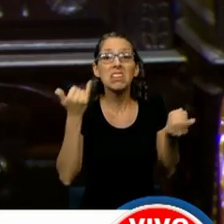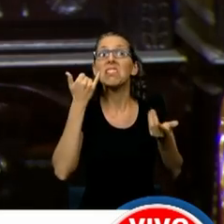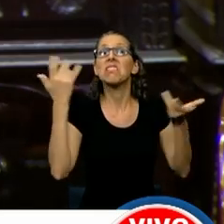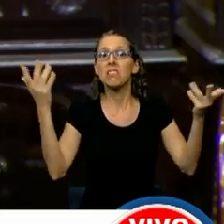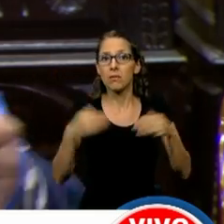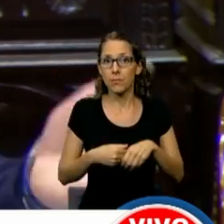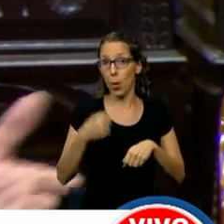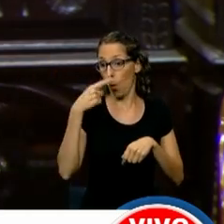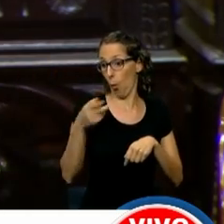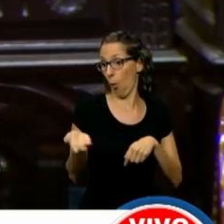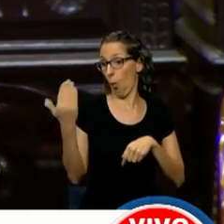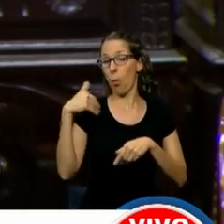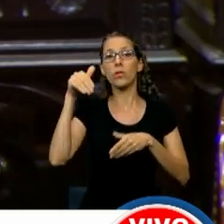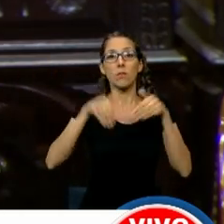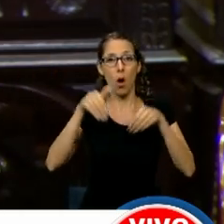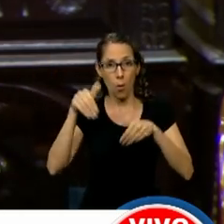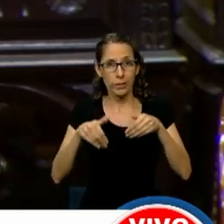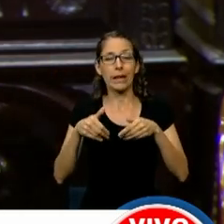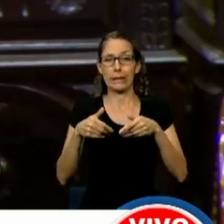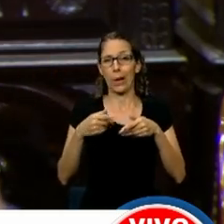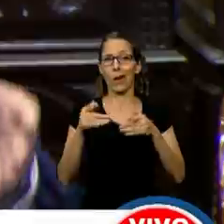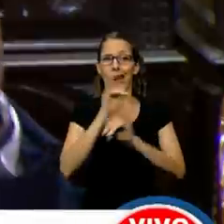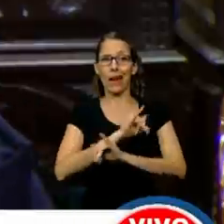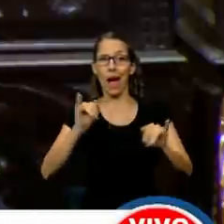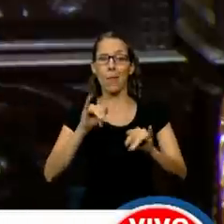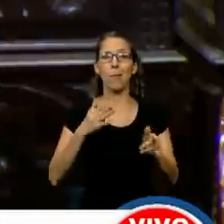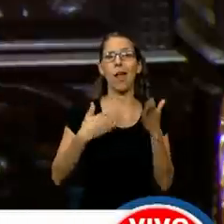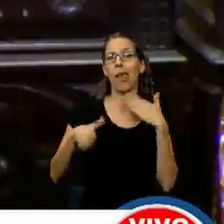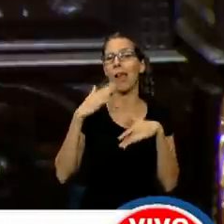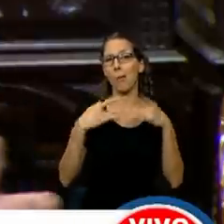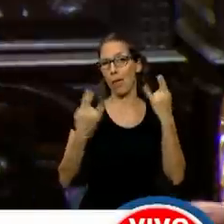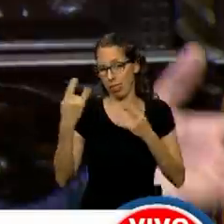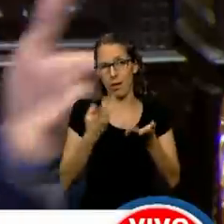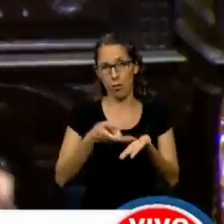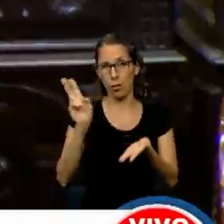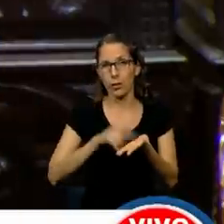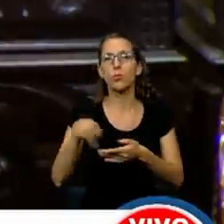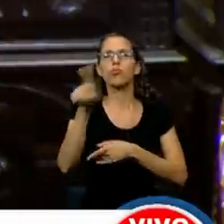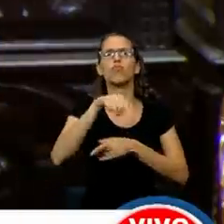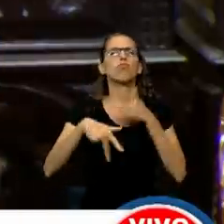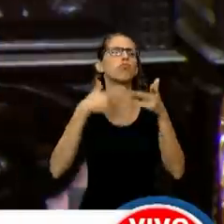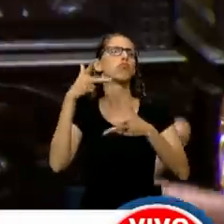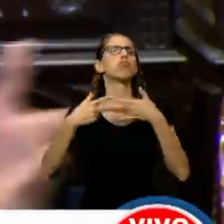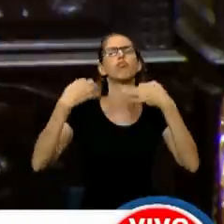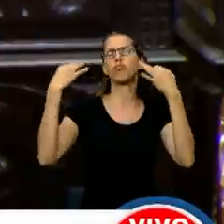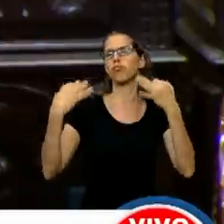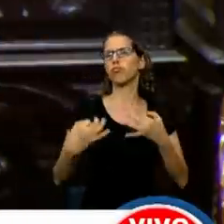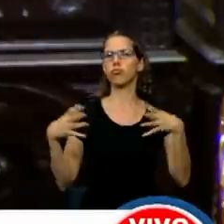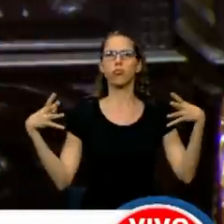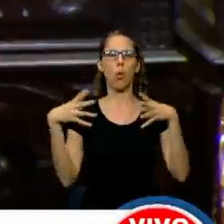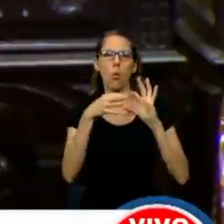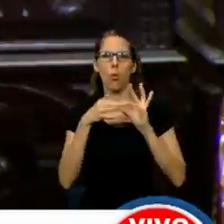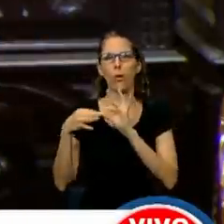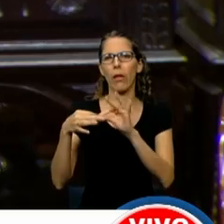elecciones le volvieron a mentir a los argentinos porque hablaron de unidad hablaron de coherencia hablaron de trabajar